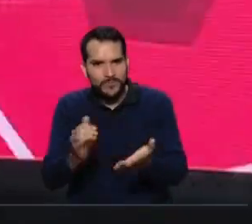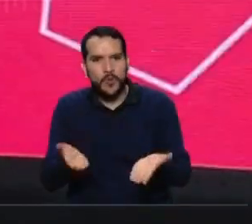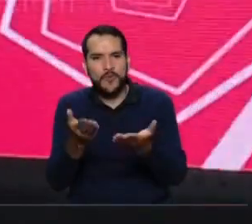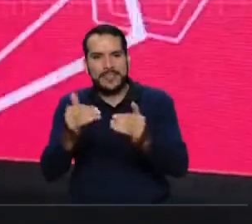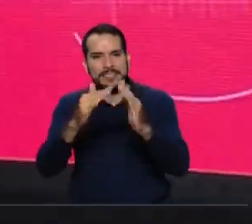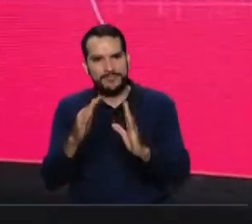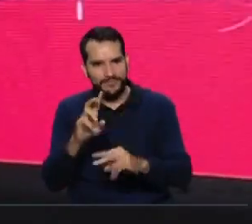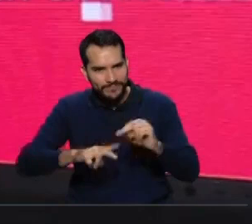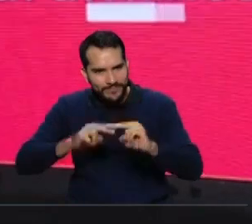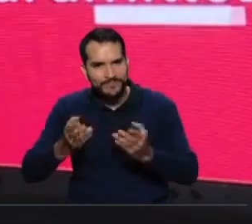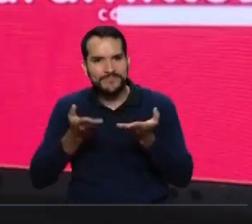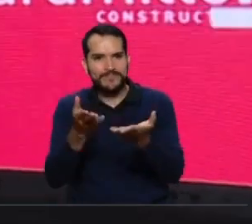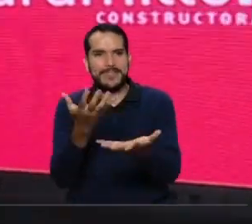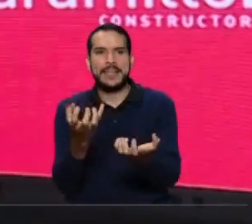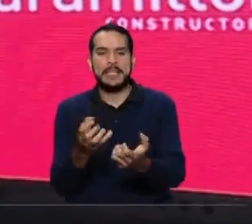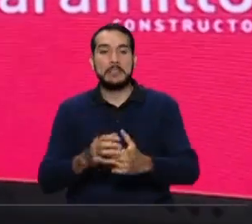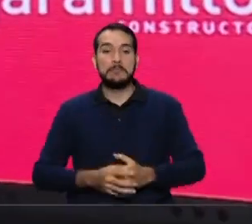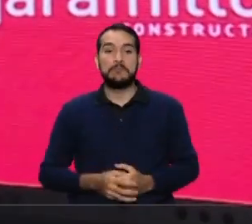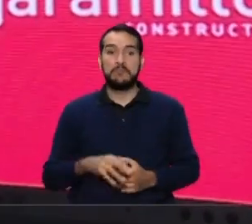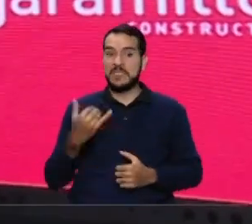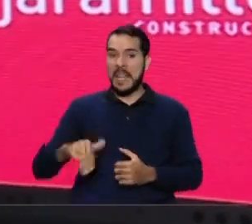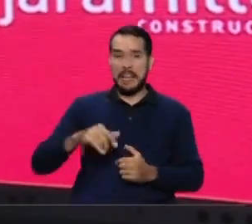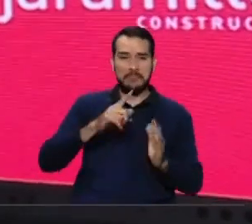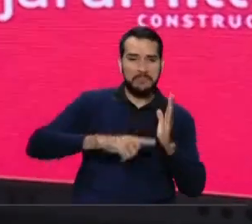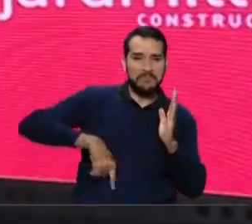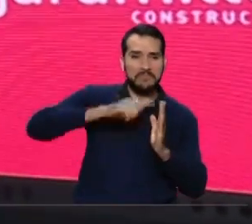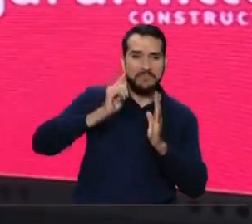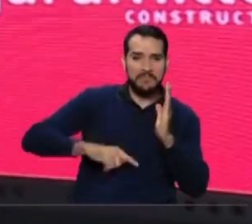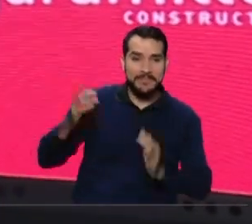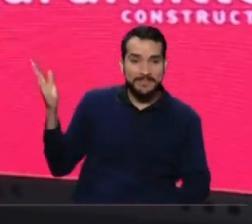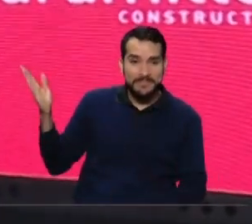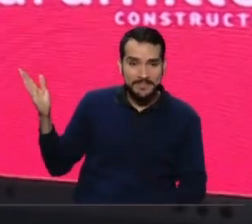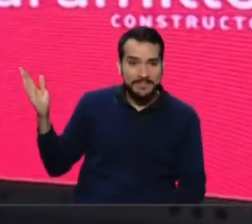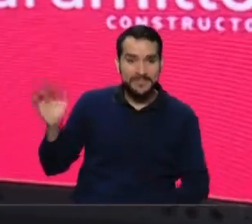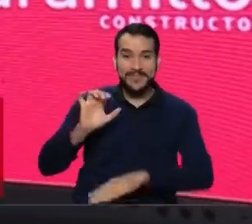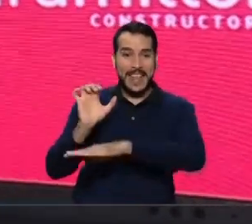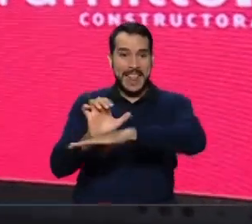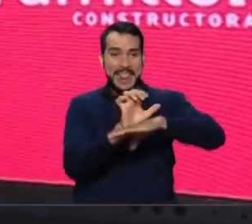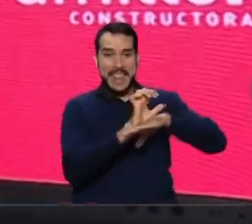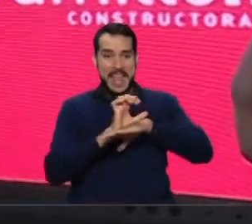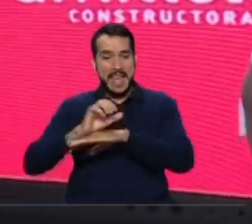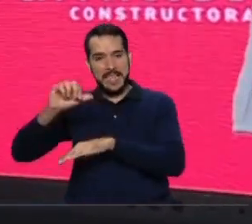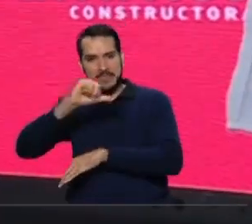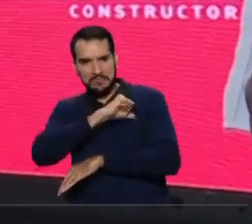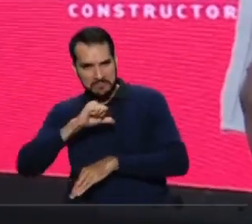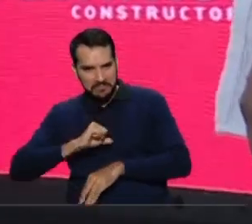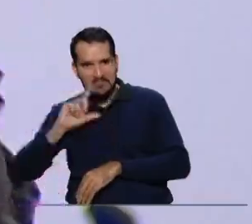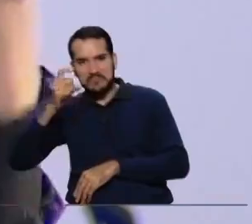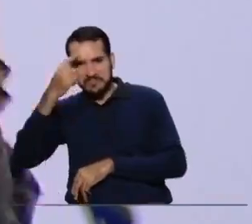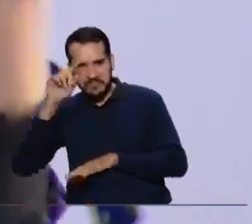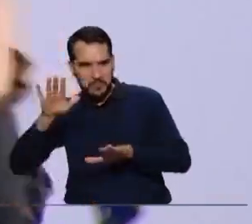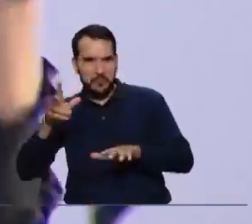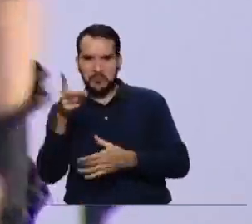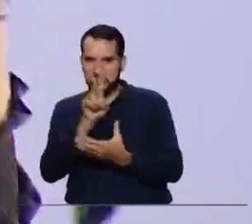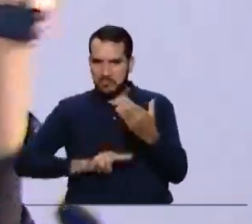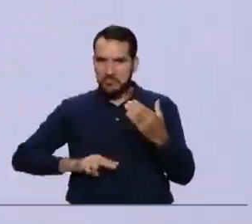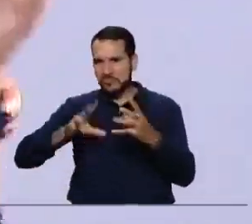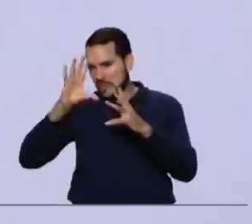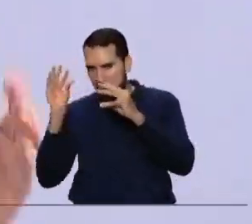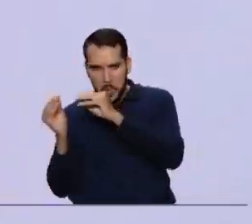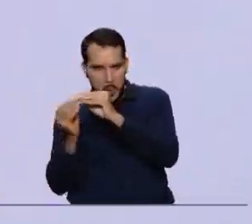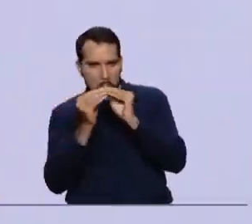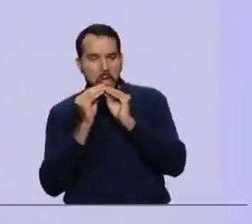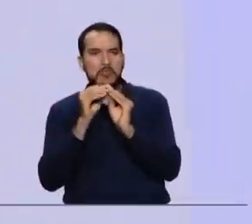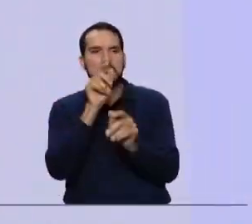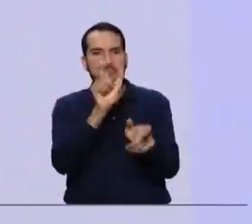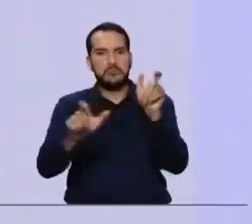Con la firma de esta hoja de ruta, entidades públicas y privadas se unen en el propósito de ofrecer la oportunidad de tener vivienda propia a las familias